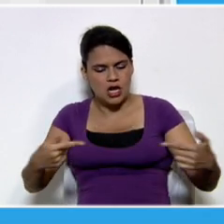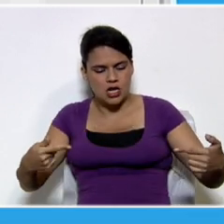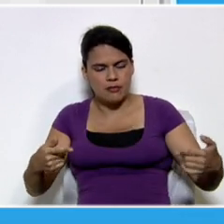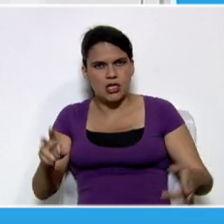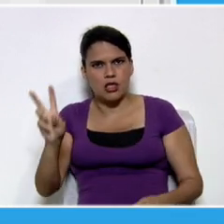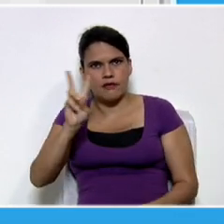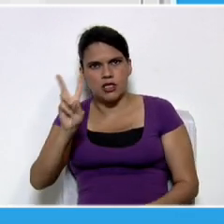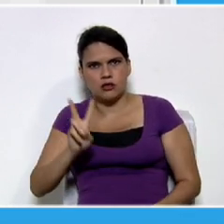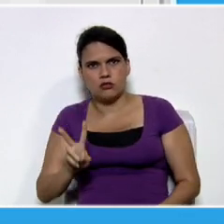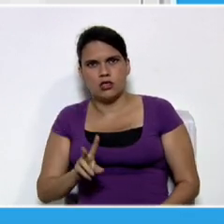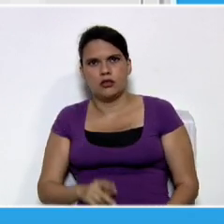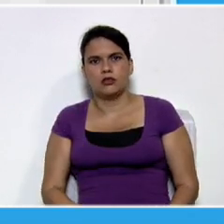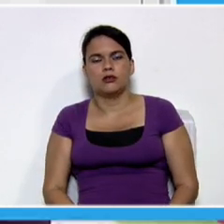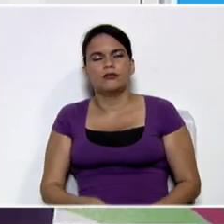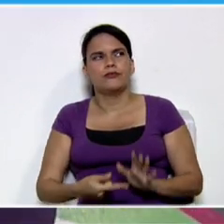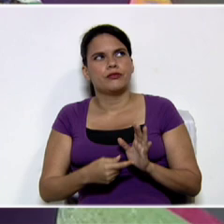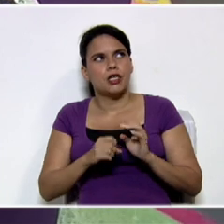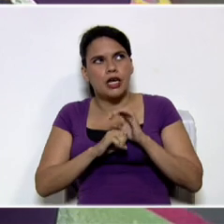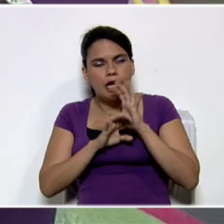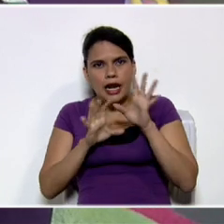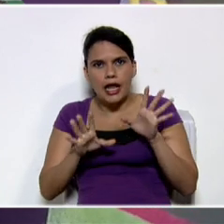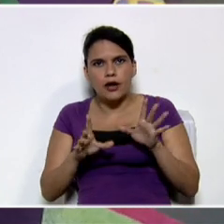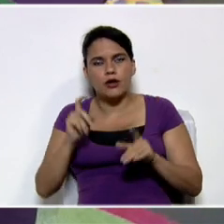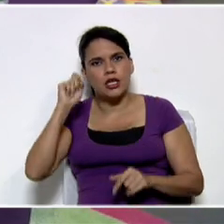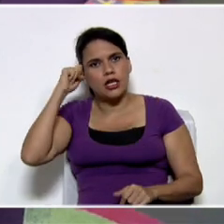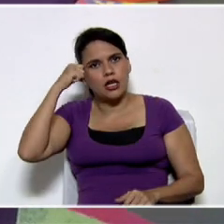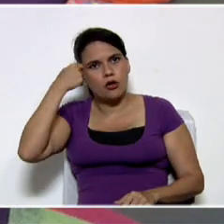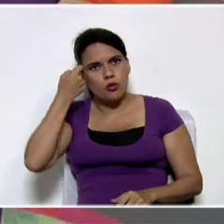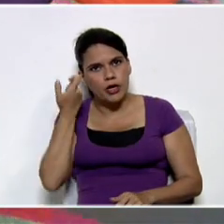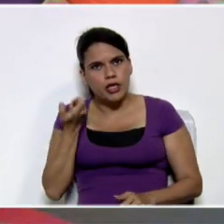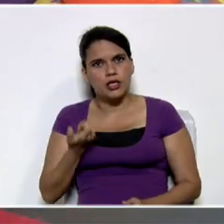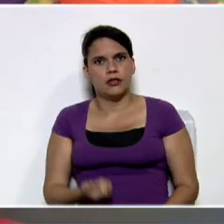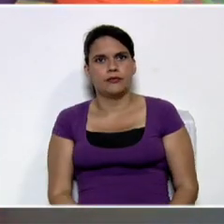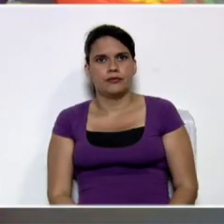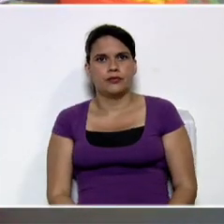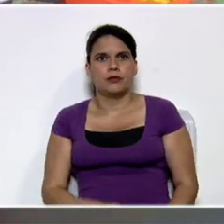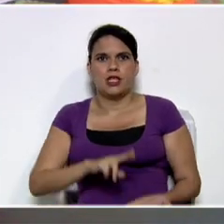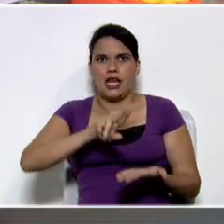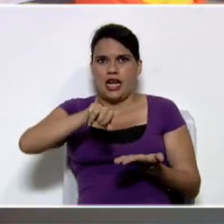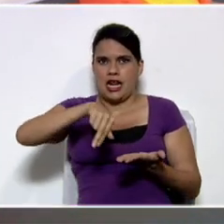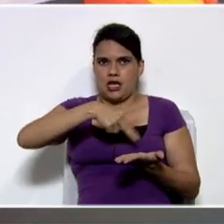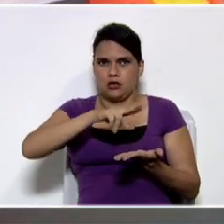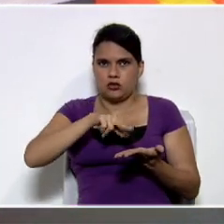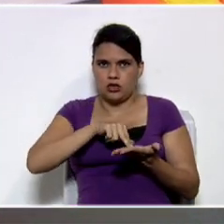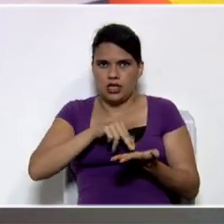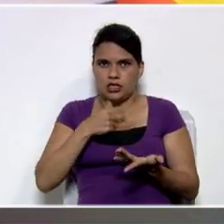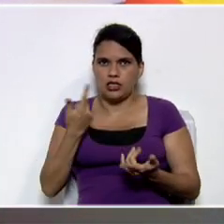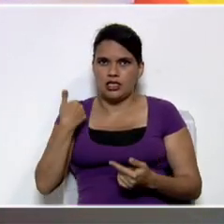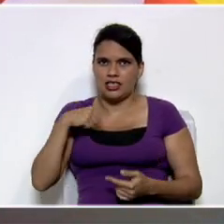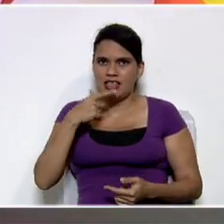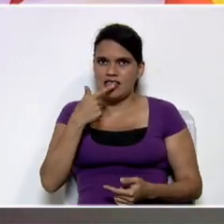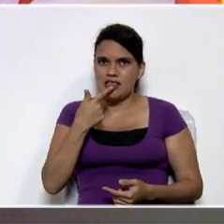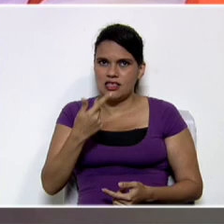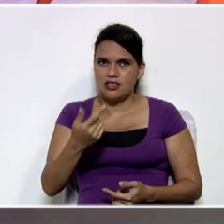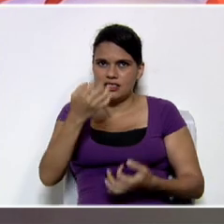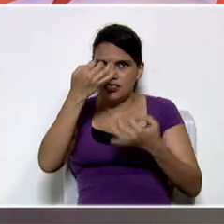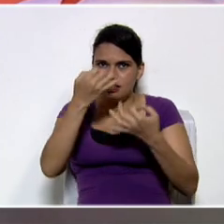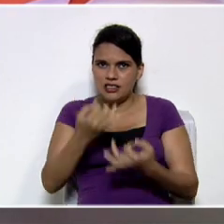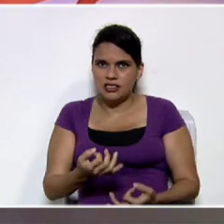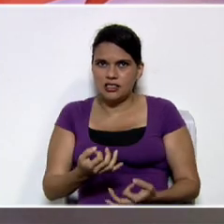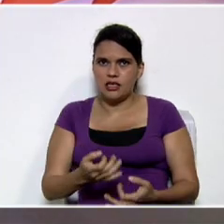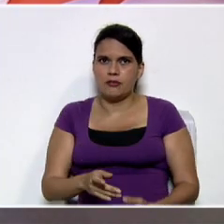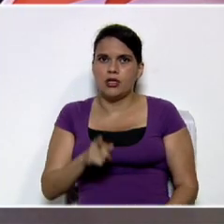por supuesto, como ya lo mencioné, la parte nacionalista que debes de tener siempre, el amor hacia